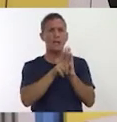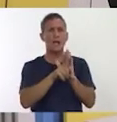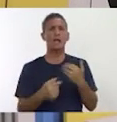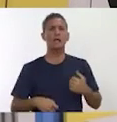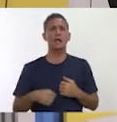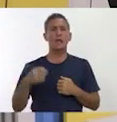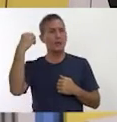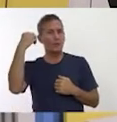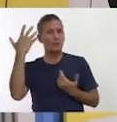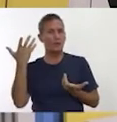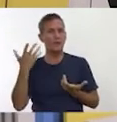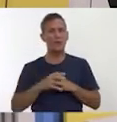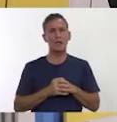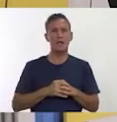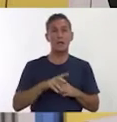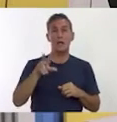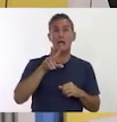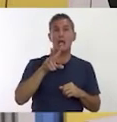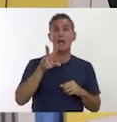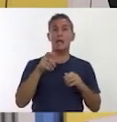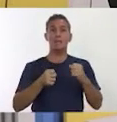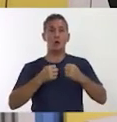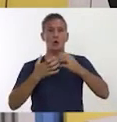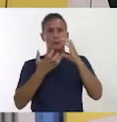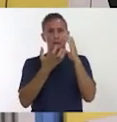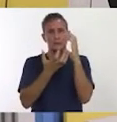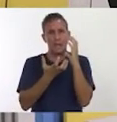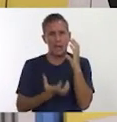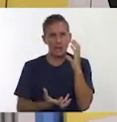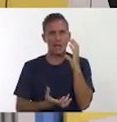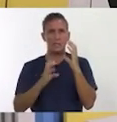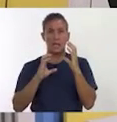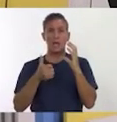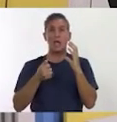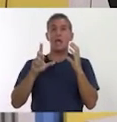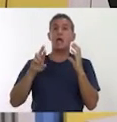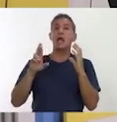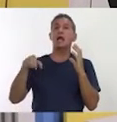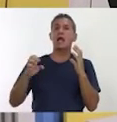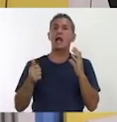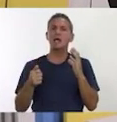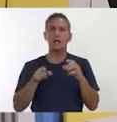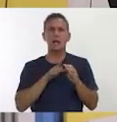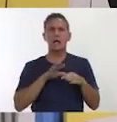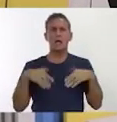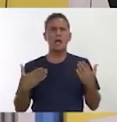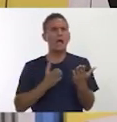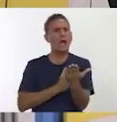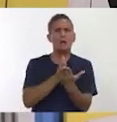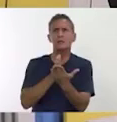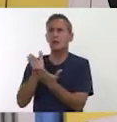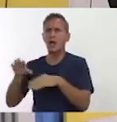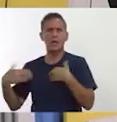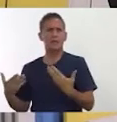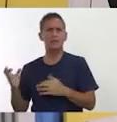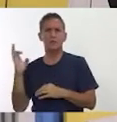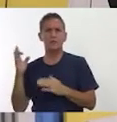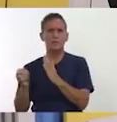esta ley debemos tener en cuenta que el valor de la carga, que la carga